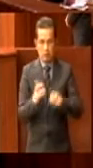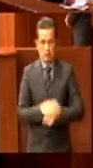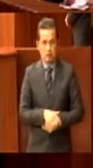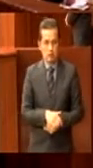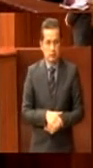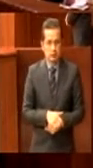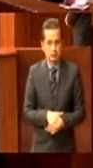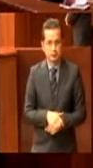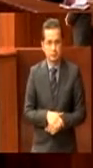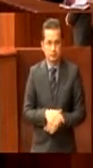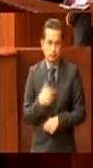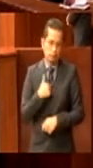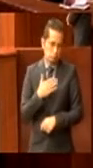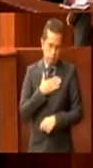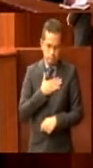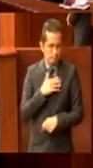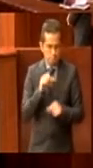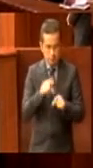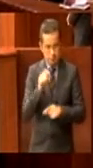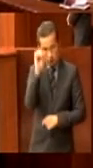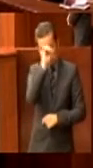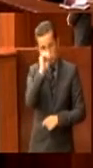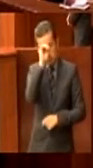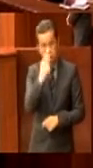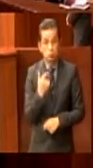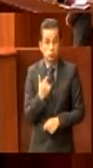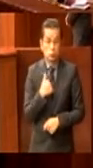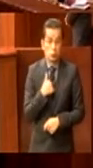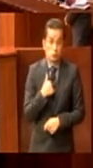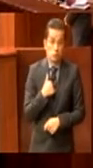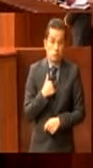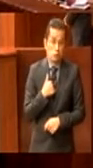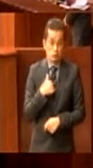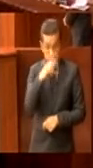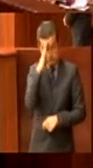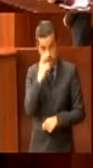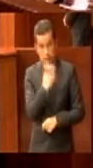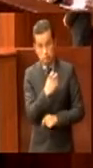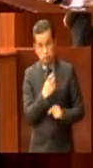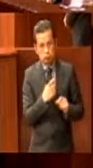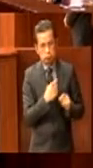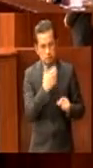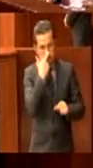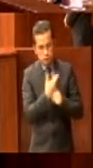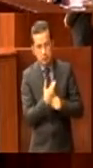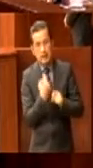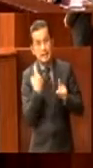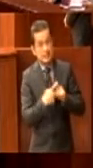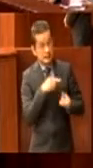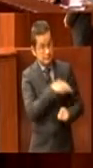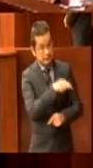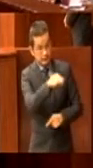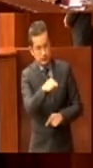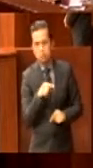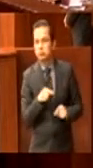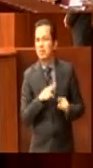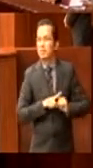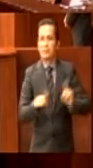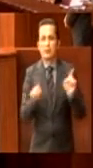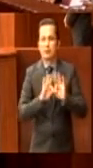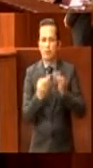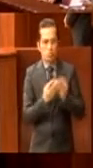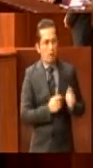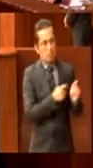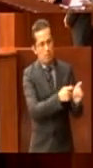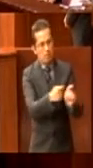el criterio que tengo para mí hay una distribución de responsabilidades diferenciadas en las coaliciones de manera que se